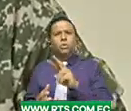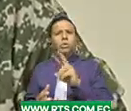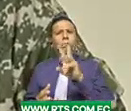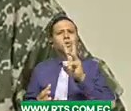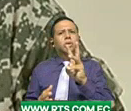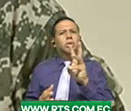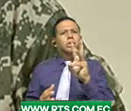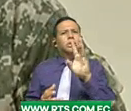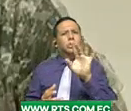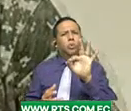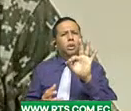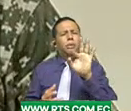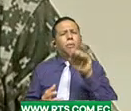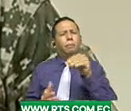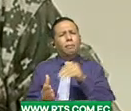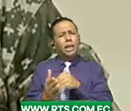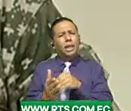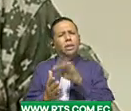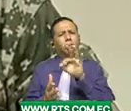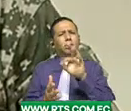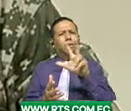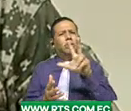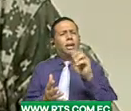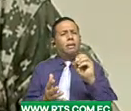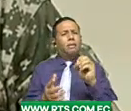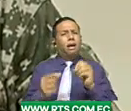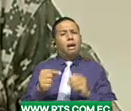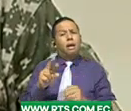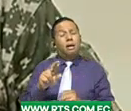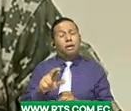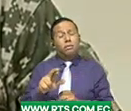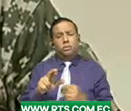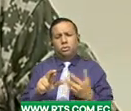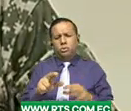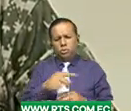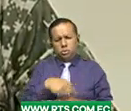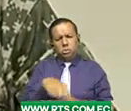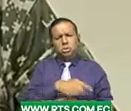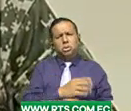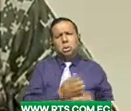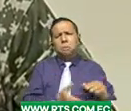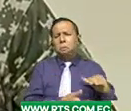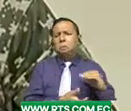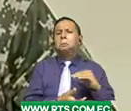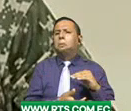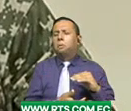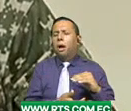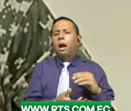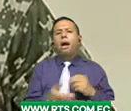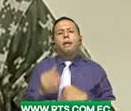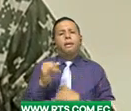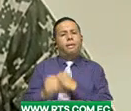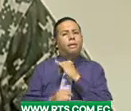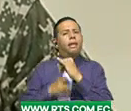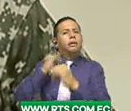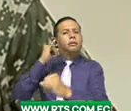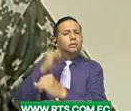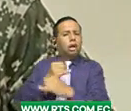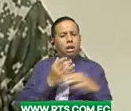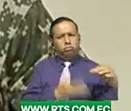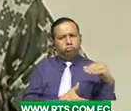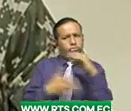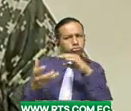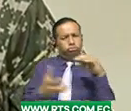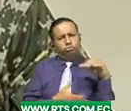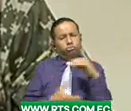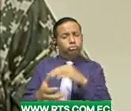269.720 gramos. Con el decomiso de la droga se presume que tenían como destino los mercados internacionales. La policía